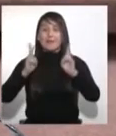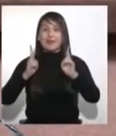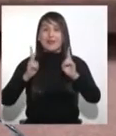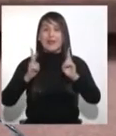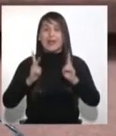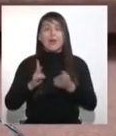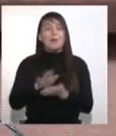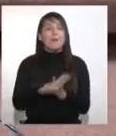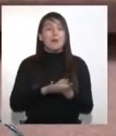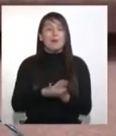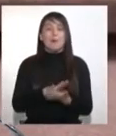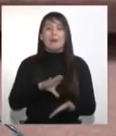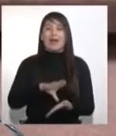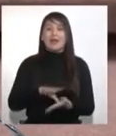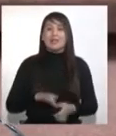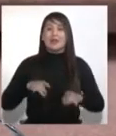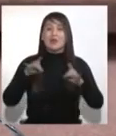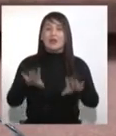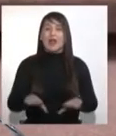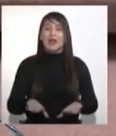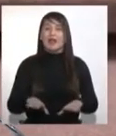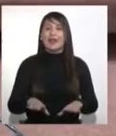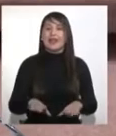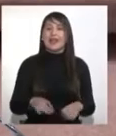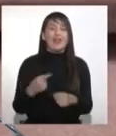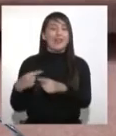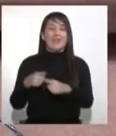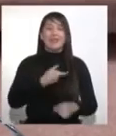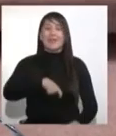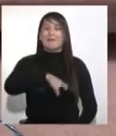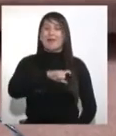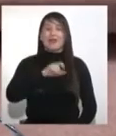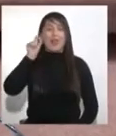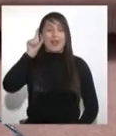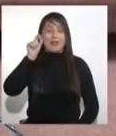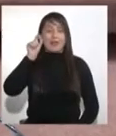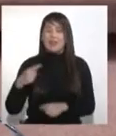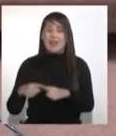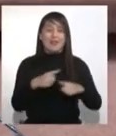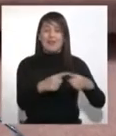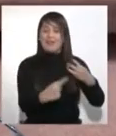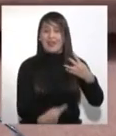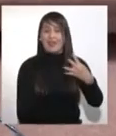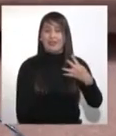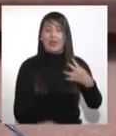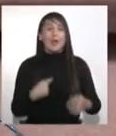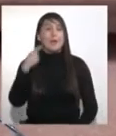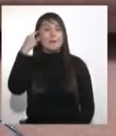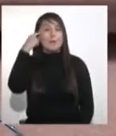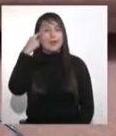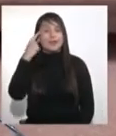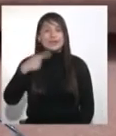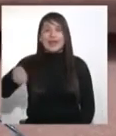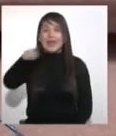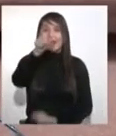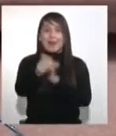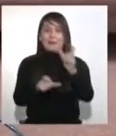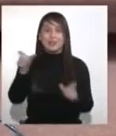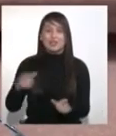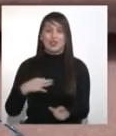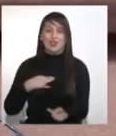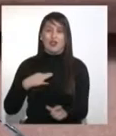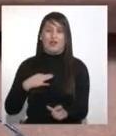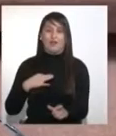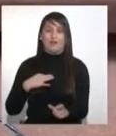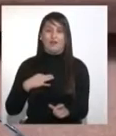Australia, Islandia, Francia, Estados Unidos, España, Alemania han hecho. pensar en sus ciudadanos,